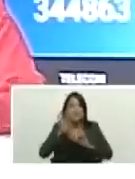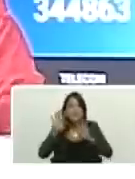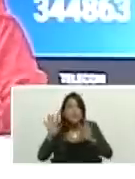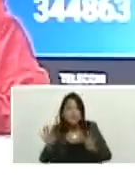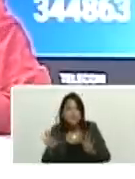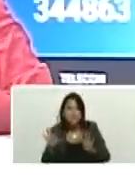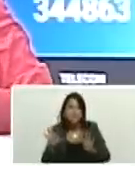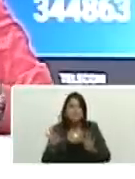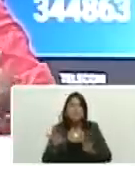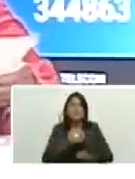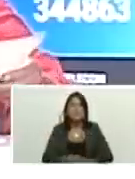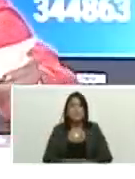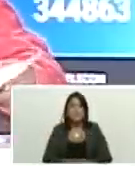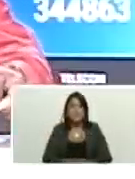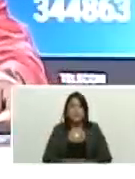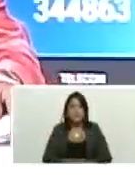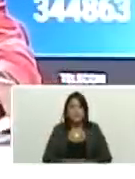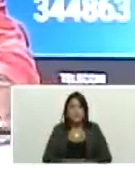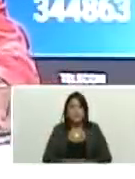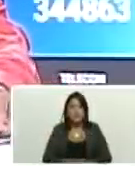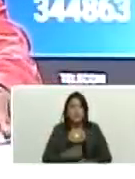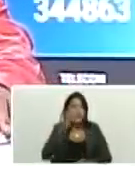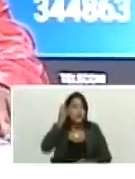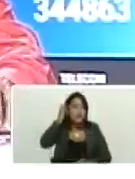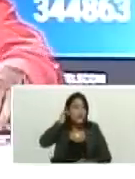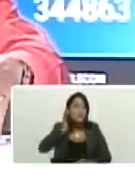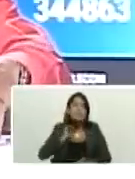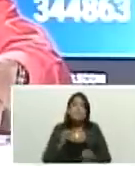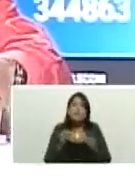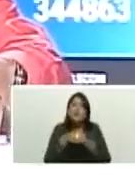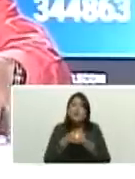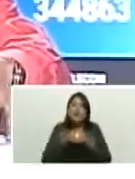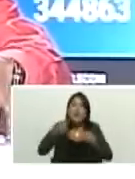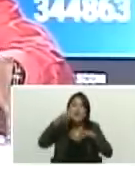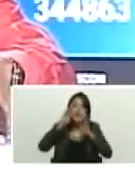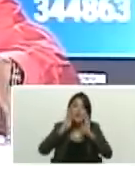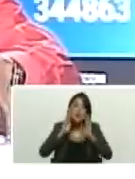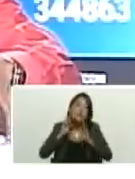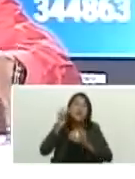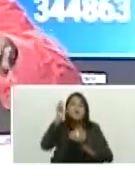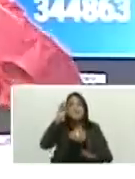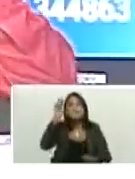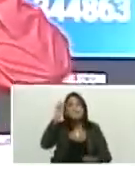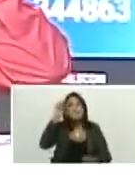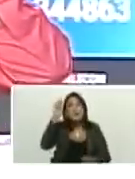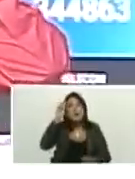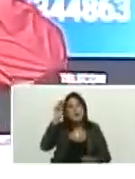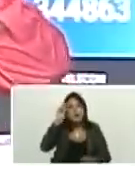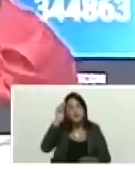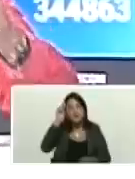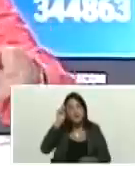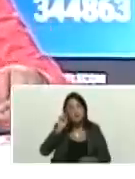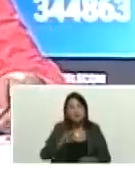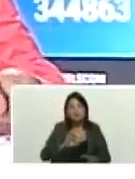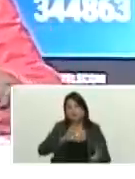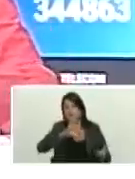las trabajadoras, para los maestros, para las maestras, 49 obras de